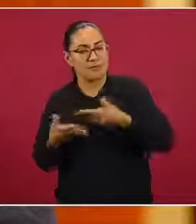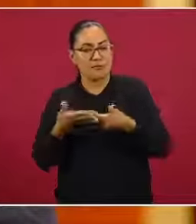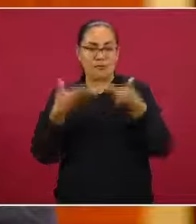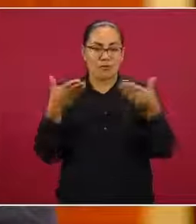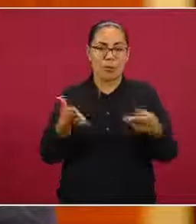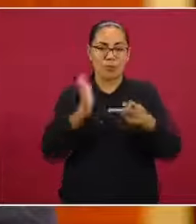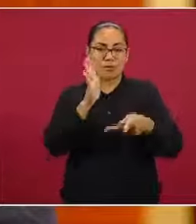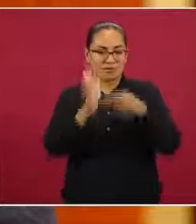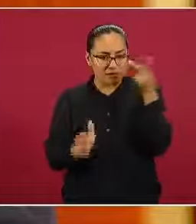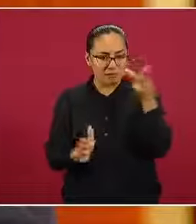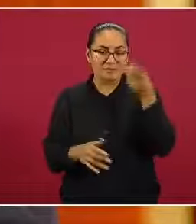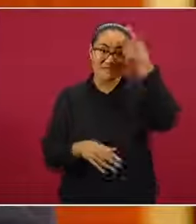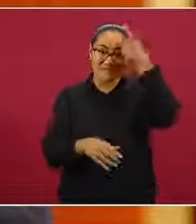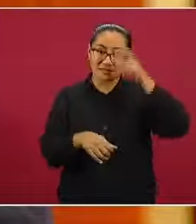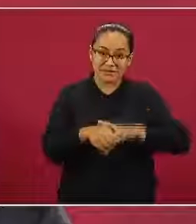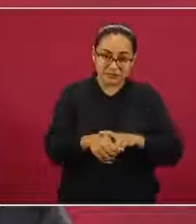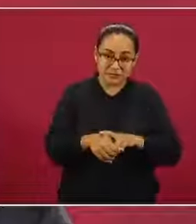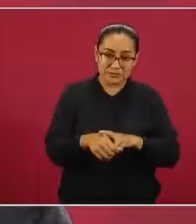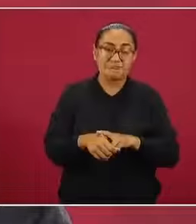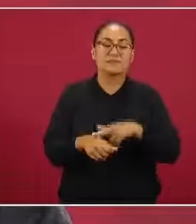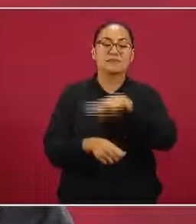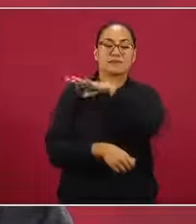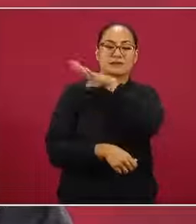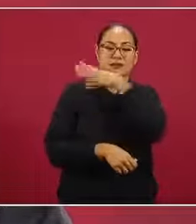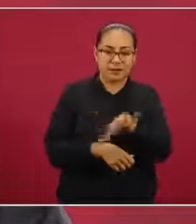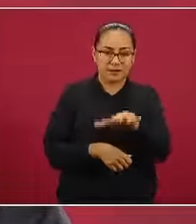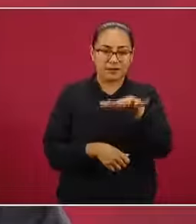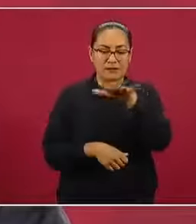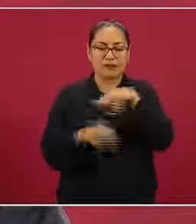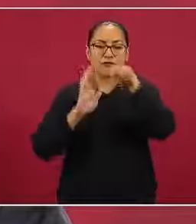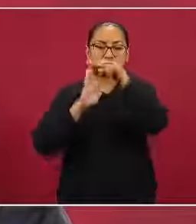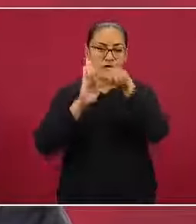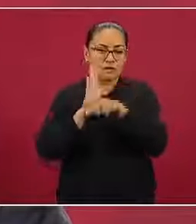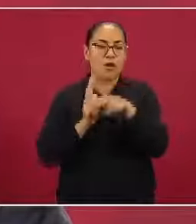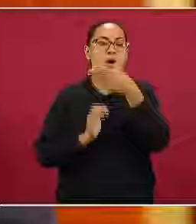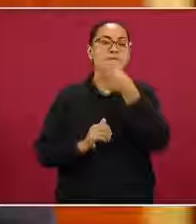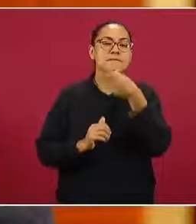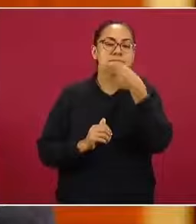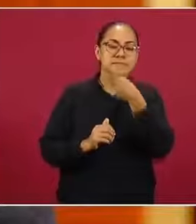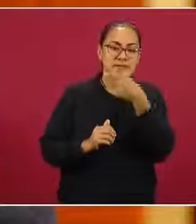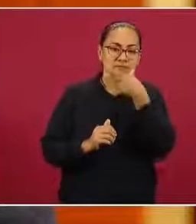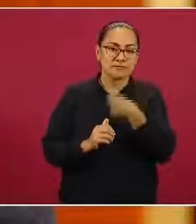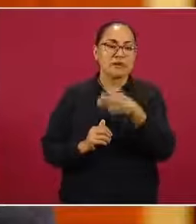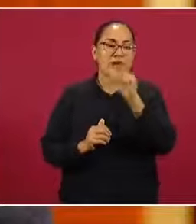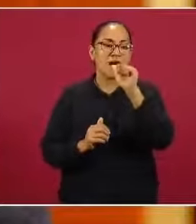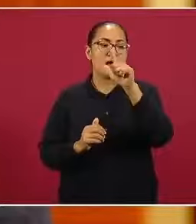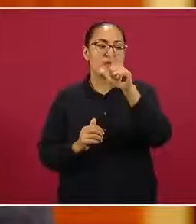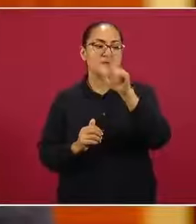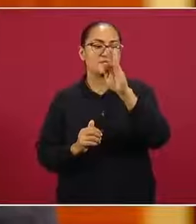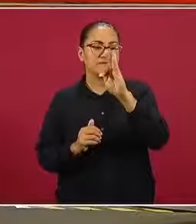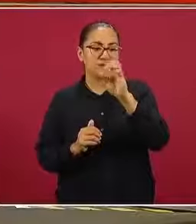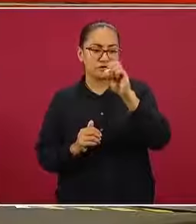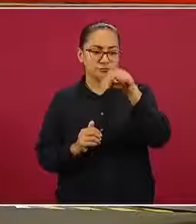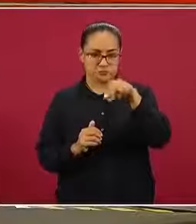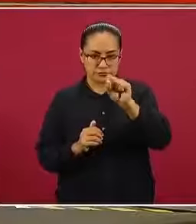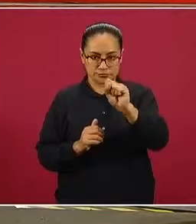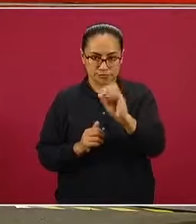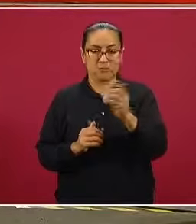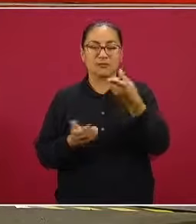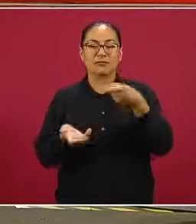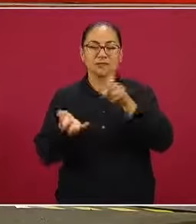al director general de normas, al licenciado Alfonso Guatirrojo, que está también en la Secretaría de Economía, en la Dirección de